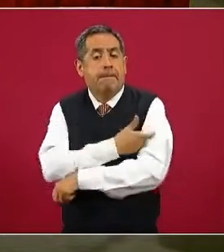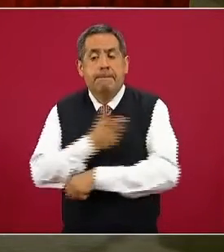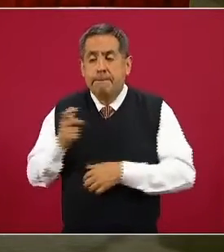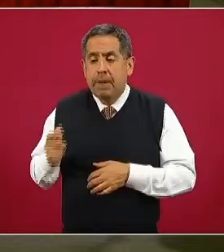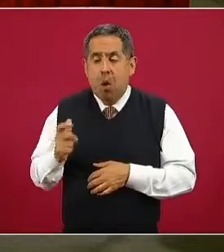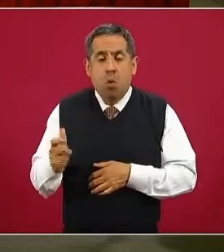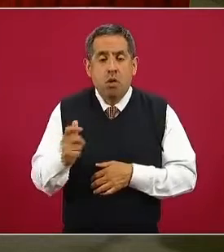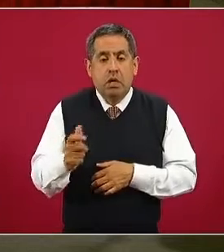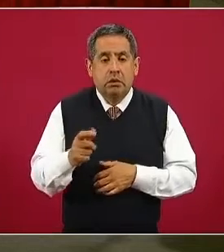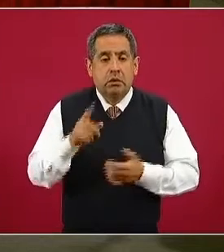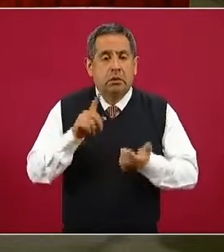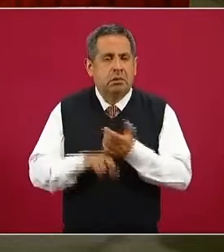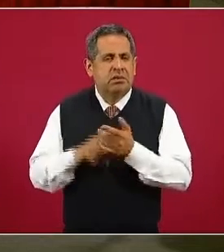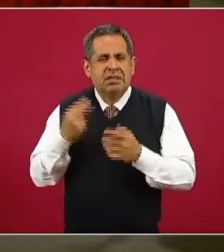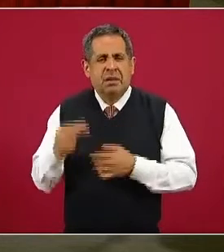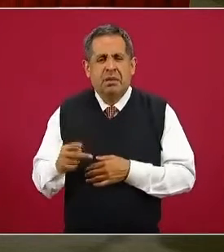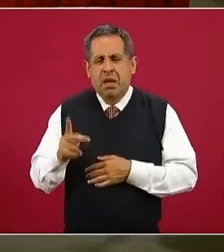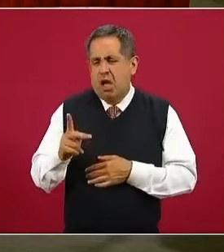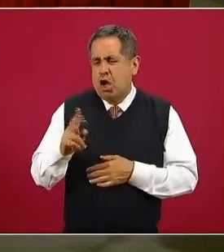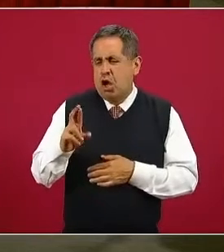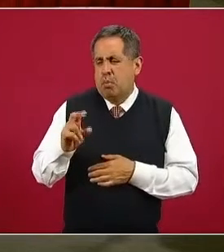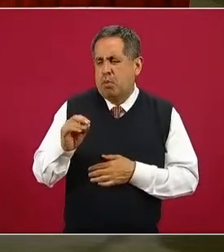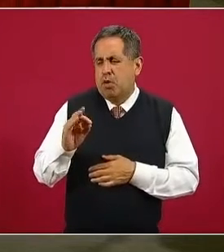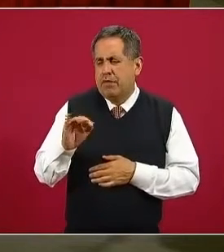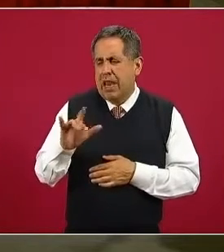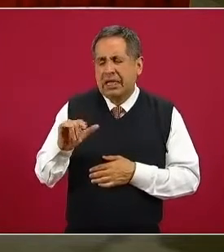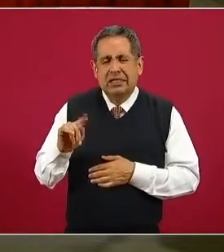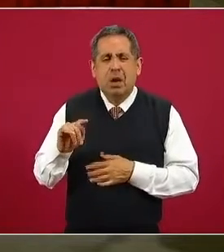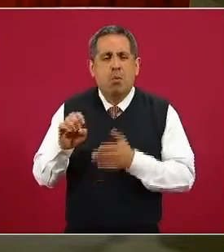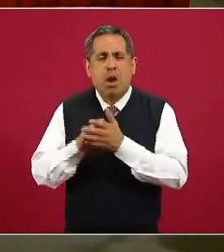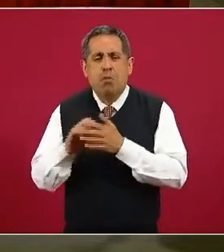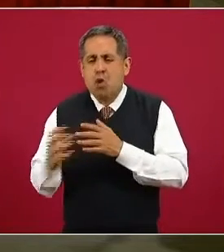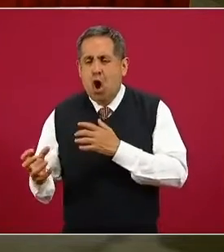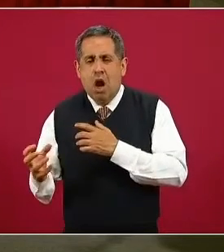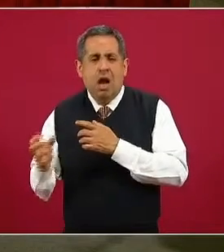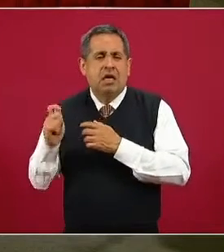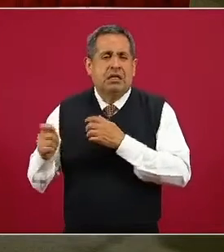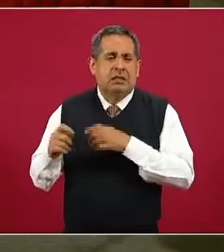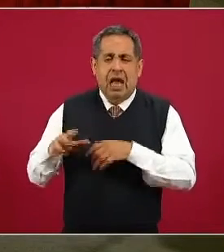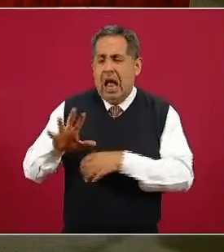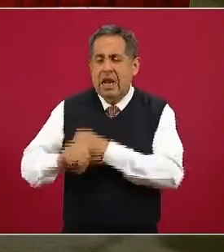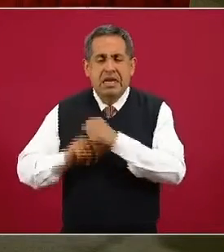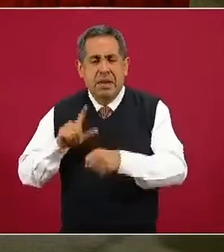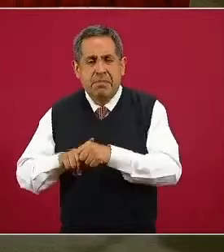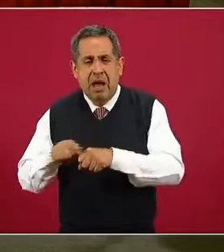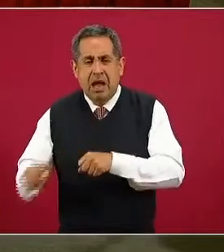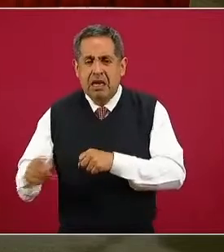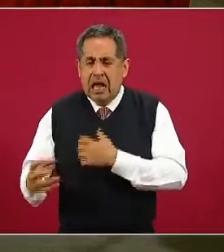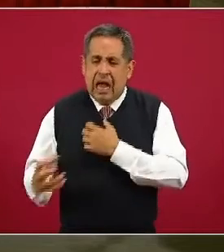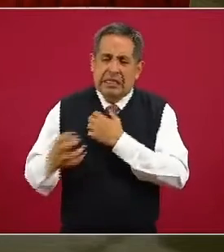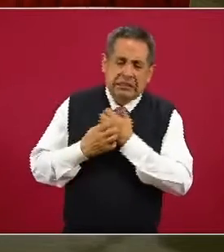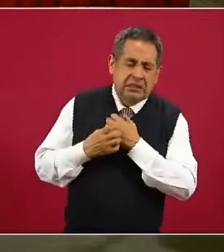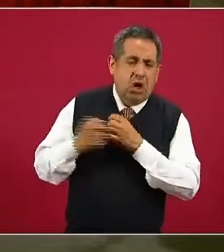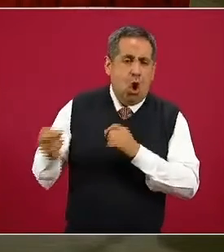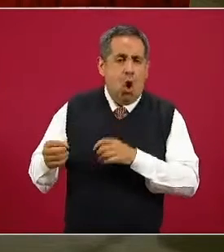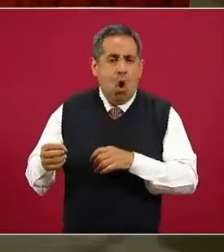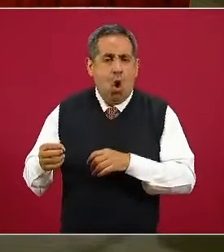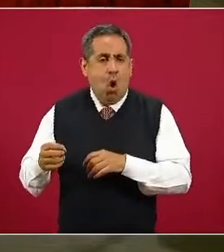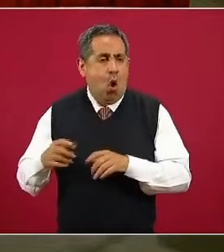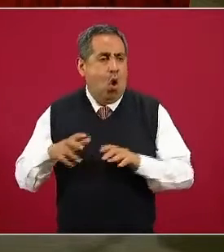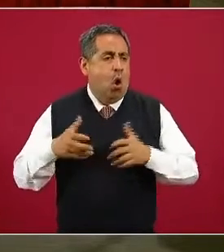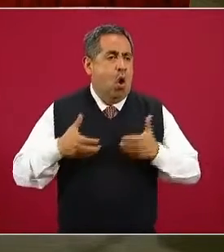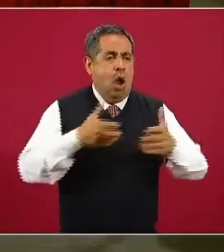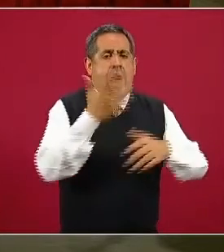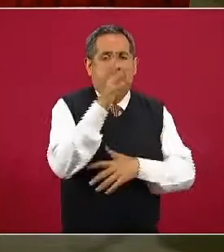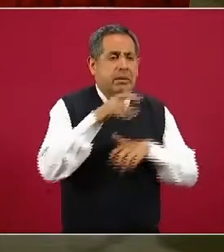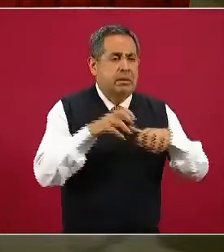la vacunación profiláctica. Una vez que se detecta una agresión, ya sea por un animal doméstico o por un animal